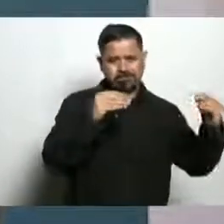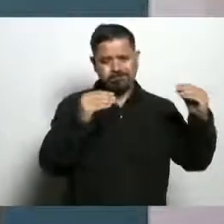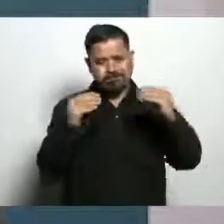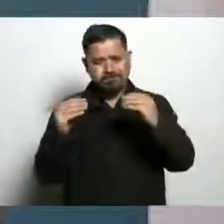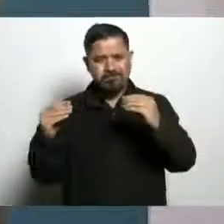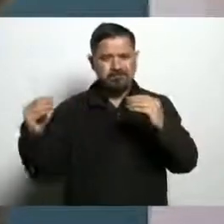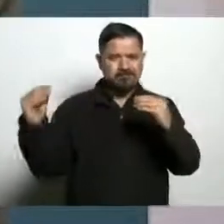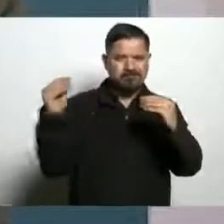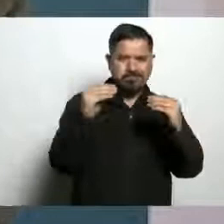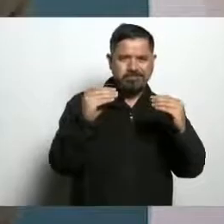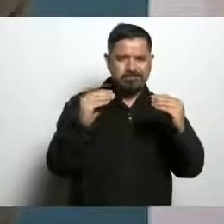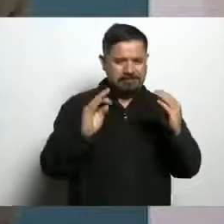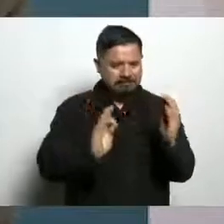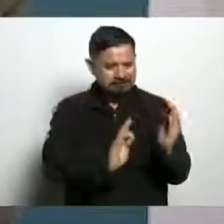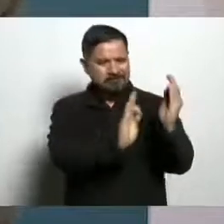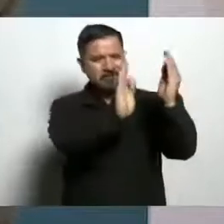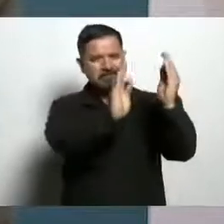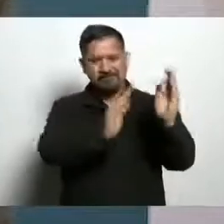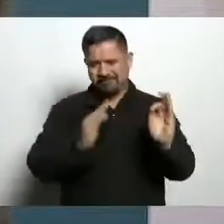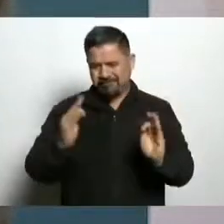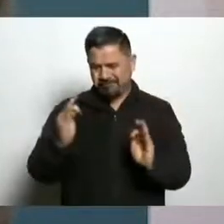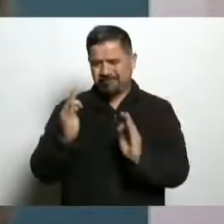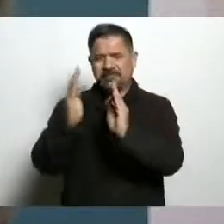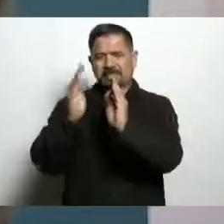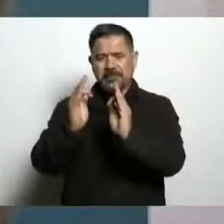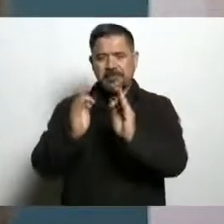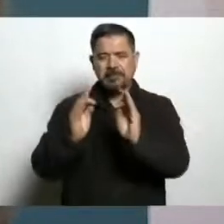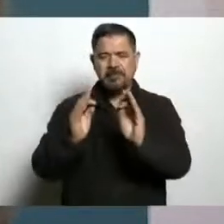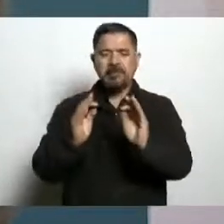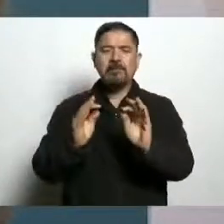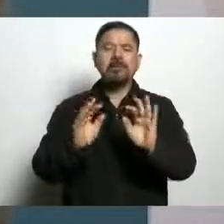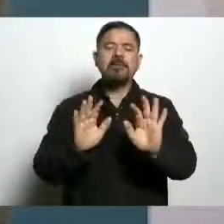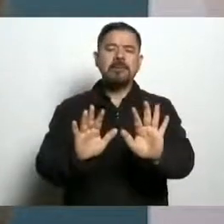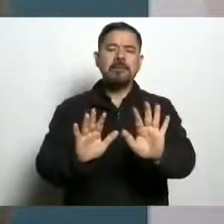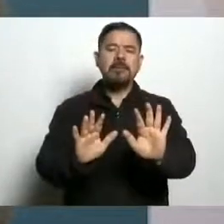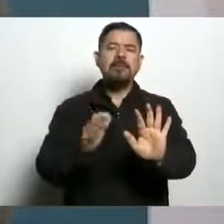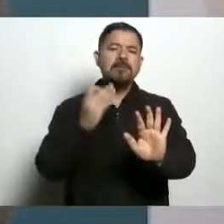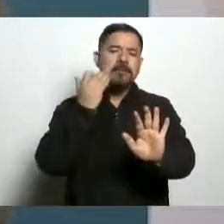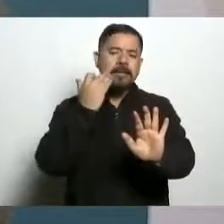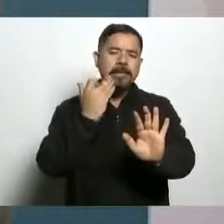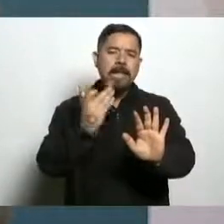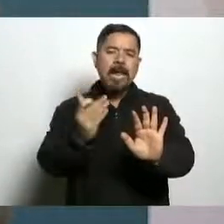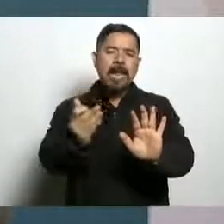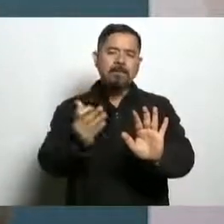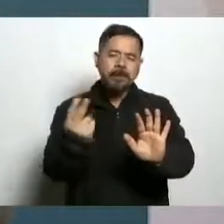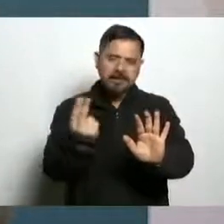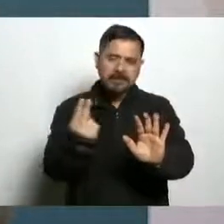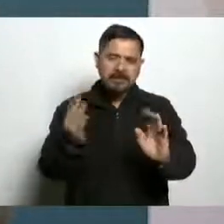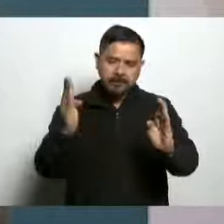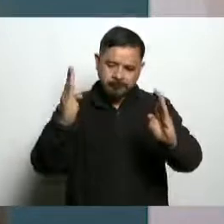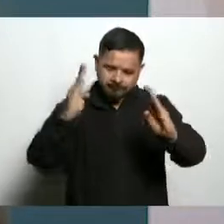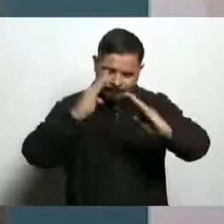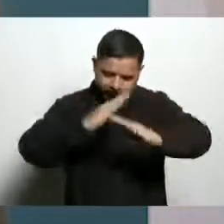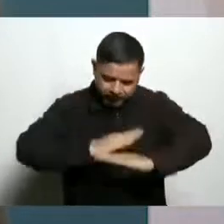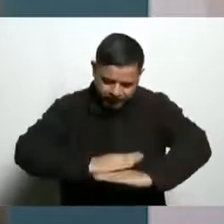pues va también a necesitar tiempo la reconciliación, pero no la